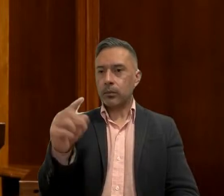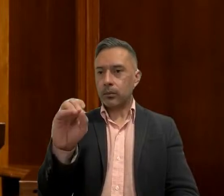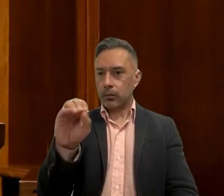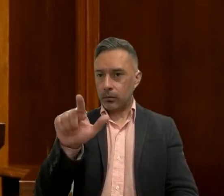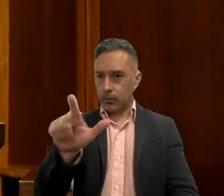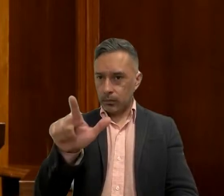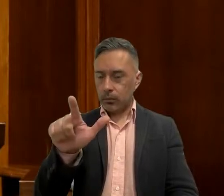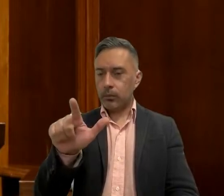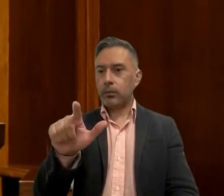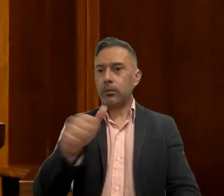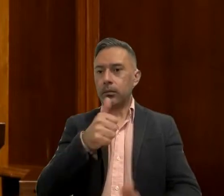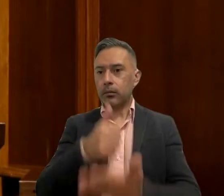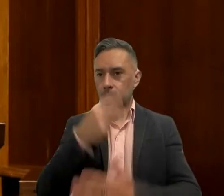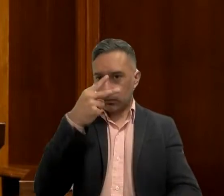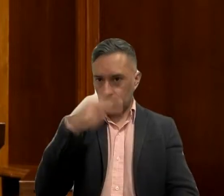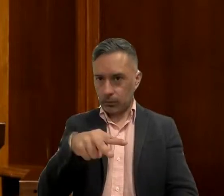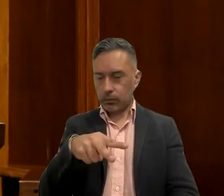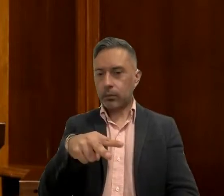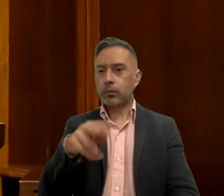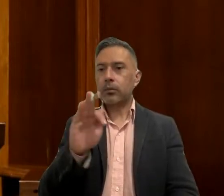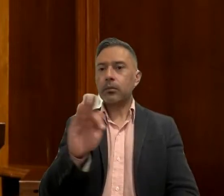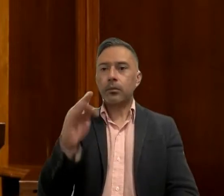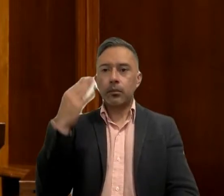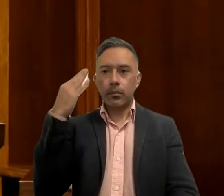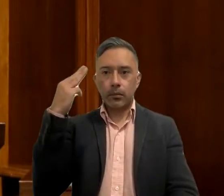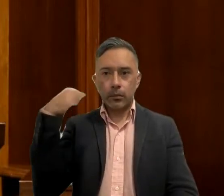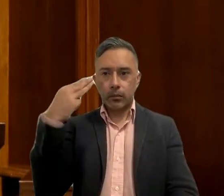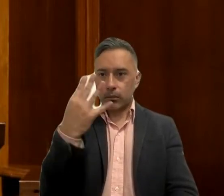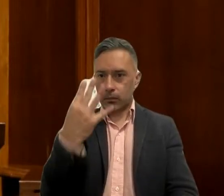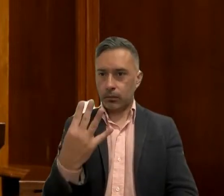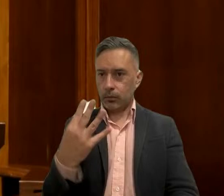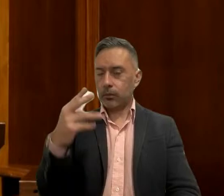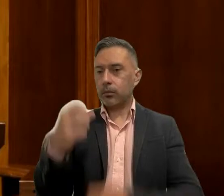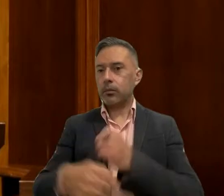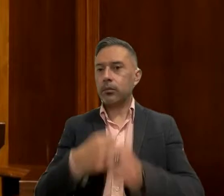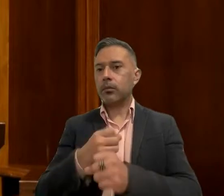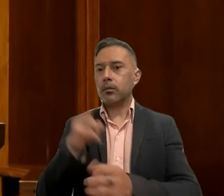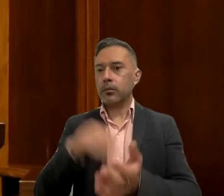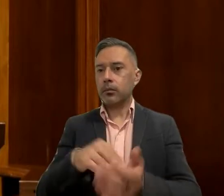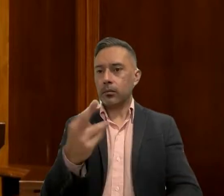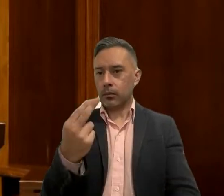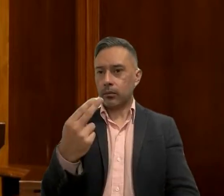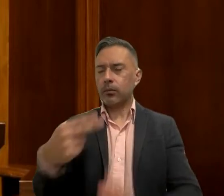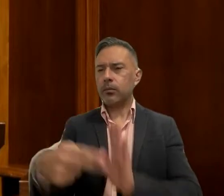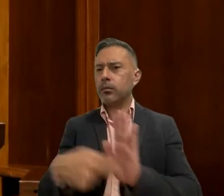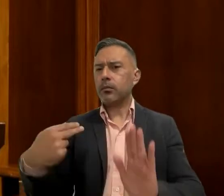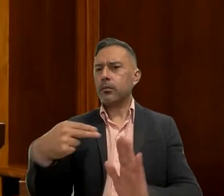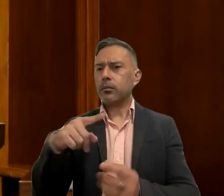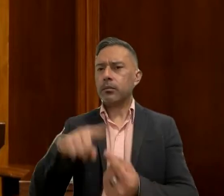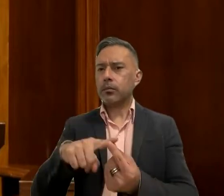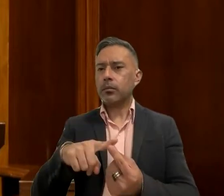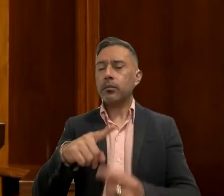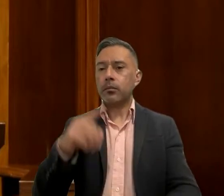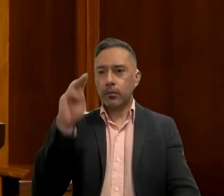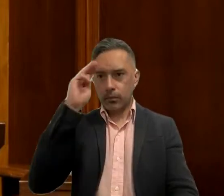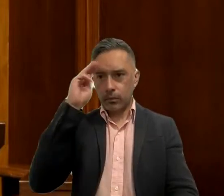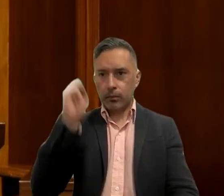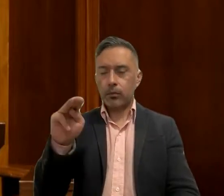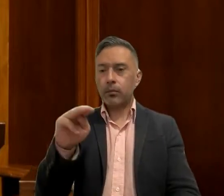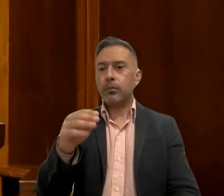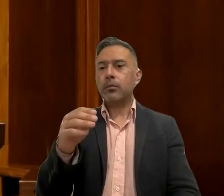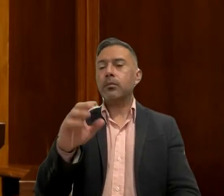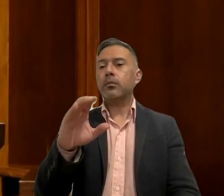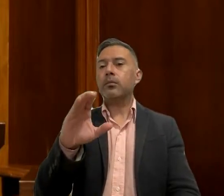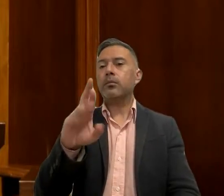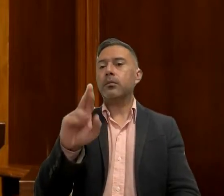66-1-2P-017, Ciudad de México, a 4 de marzo de 2025, firma maestro Hugo Cristian Rosas